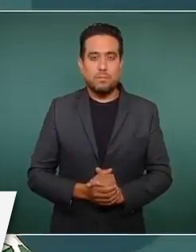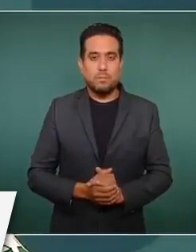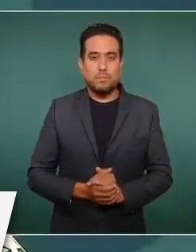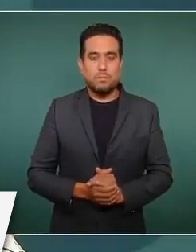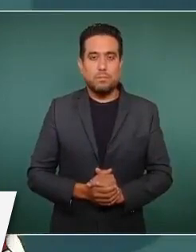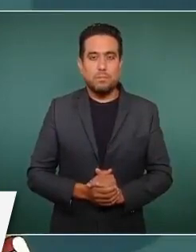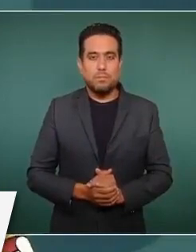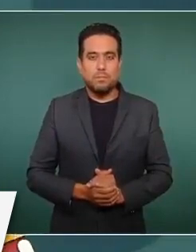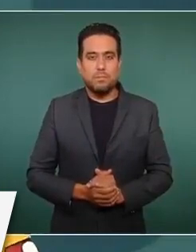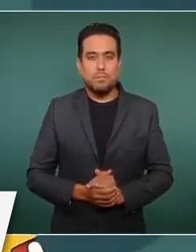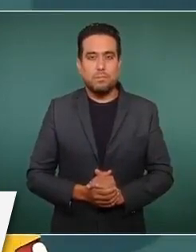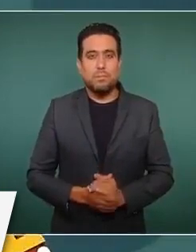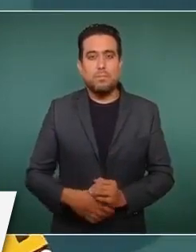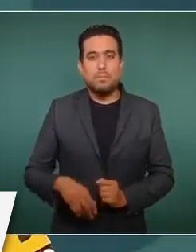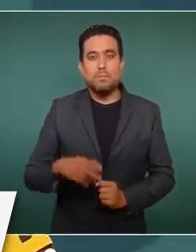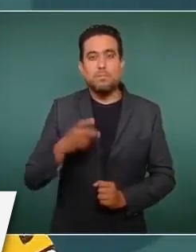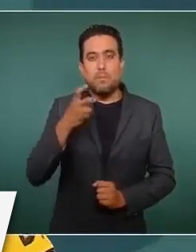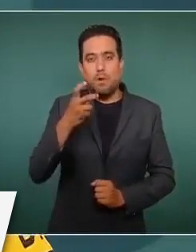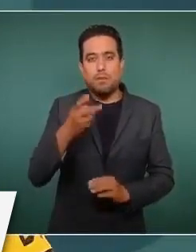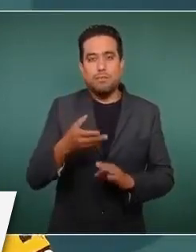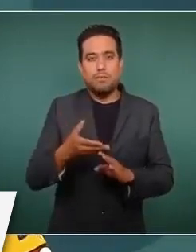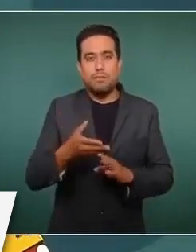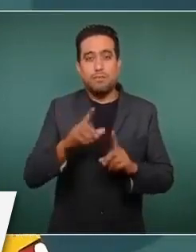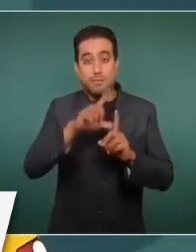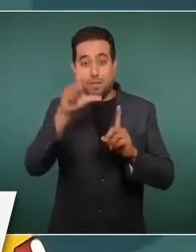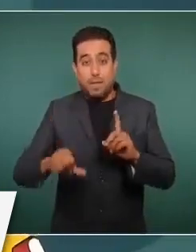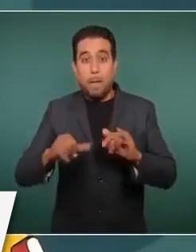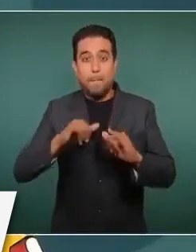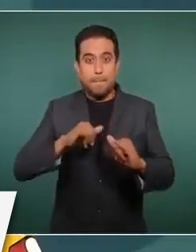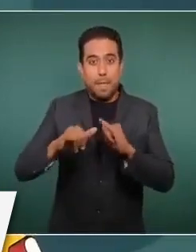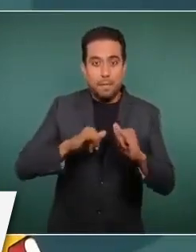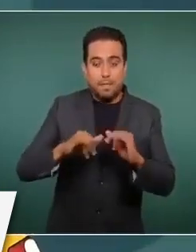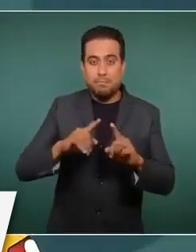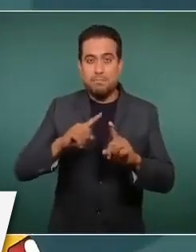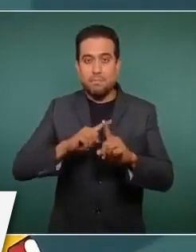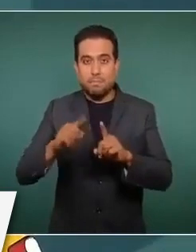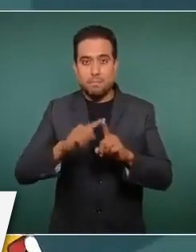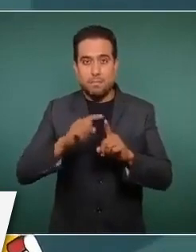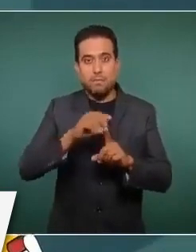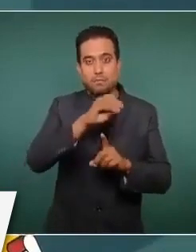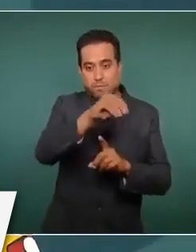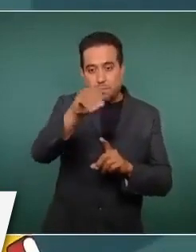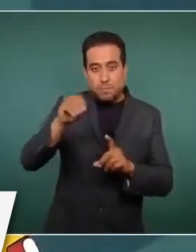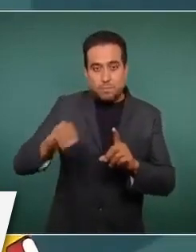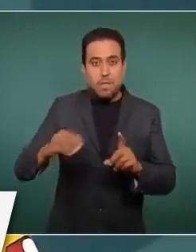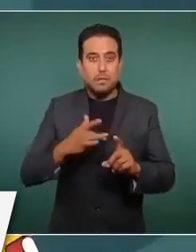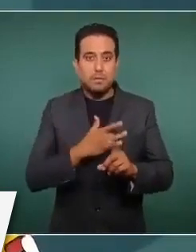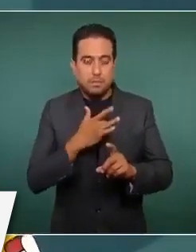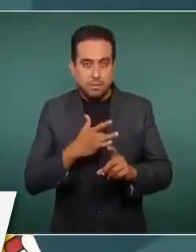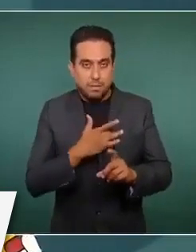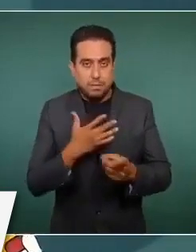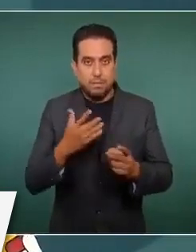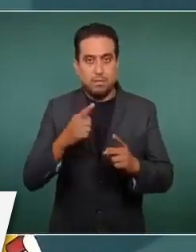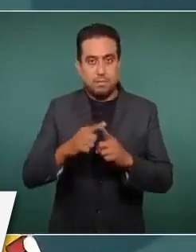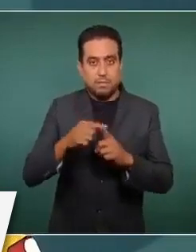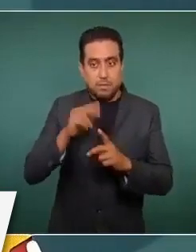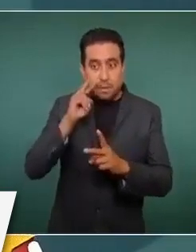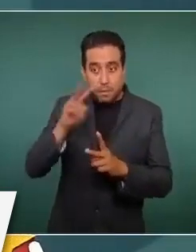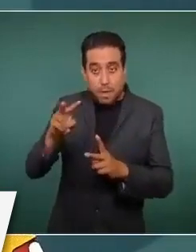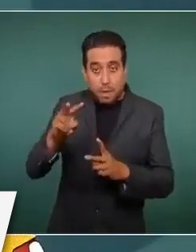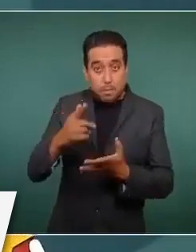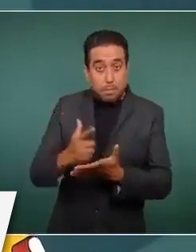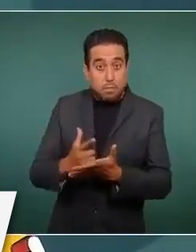ubicando las instalaciones, es donde se tenía una importante presencia delincuencial, ahí se